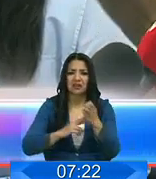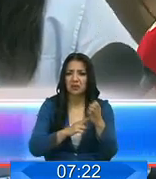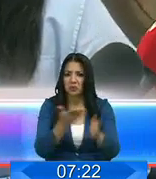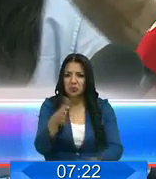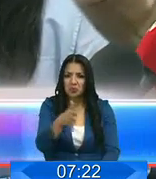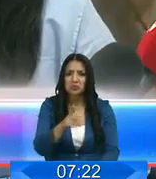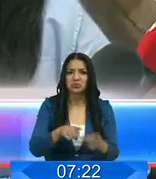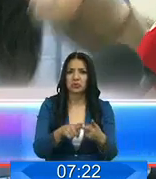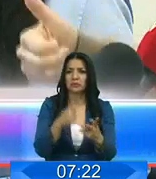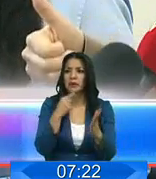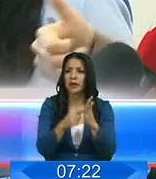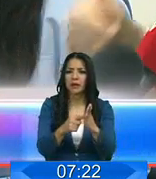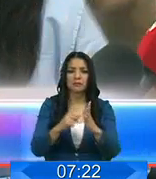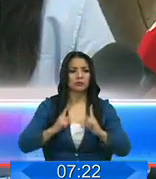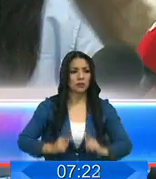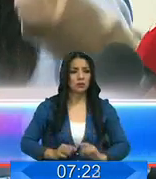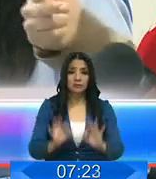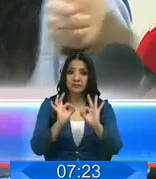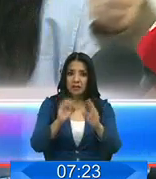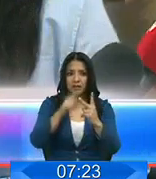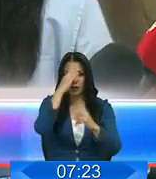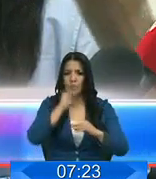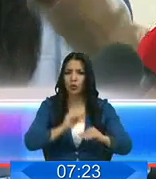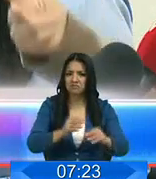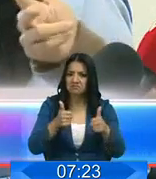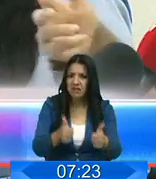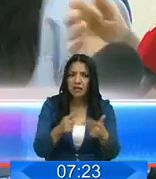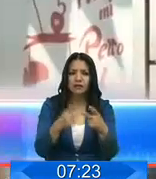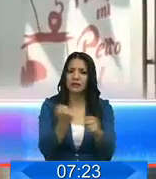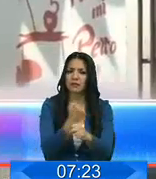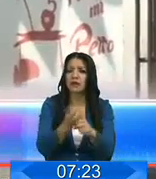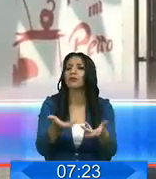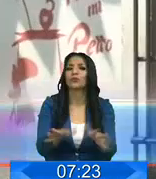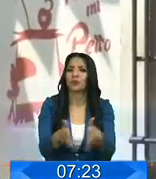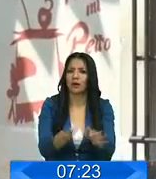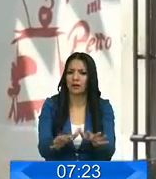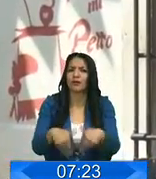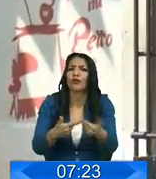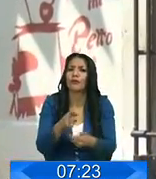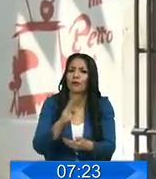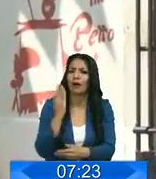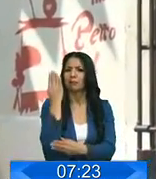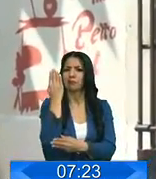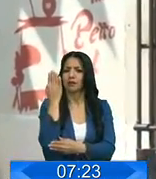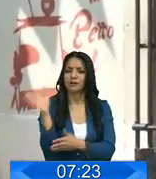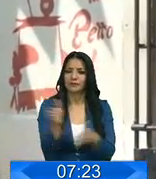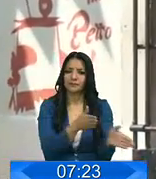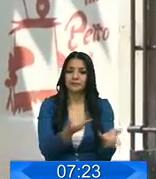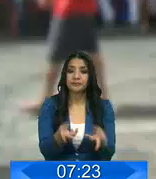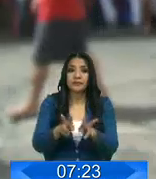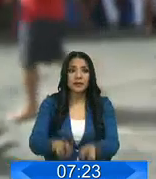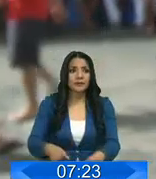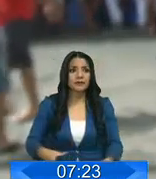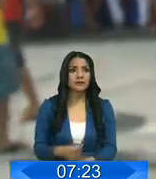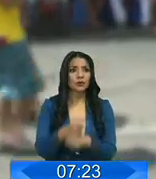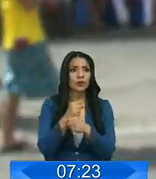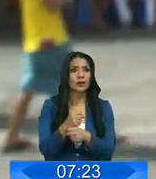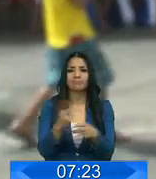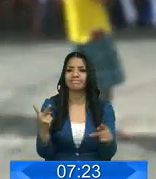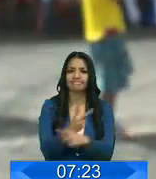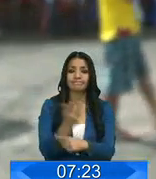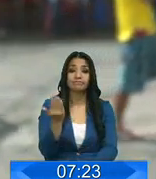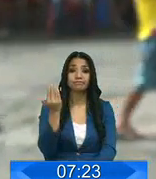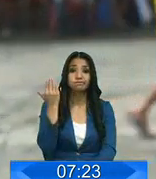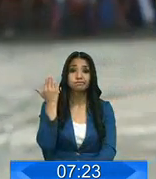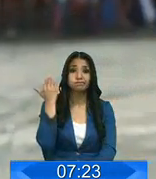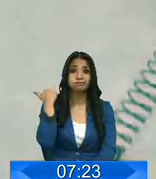para mantener la salud, la educación, el trabajo. Y a esto habría que sumarle la grave situación de seguridad, pues se han registrado